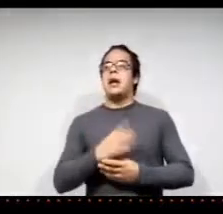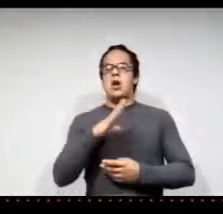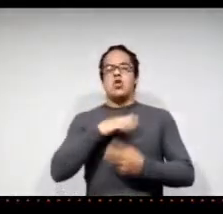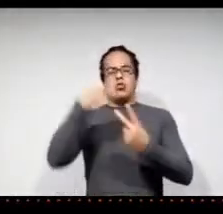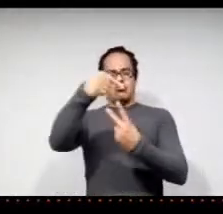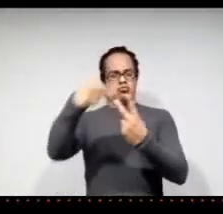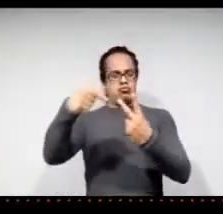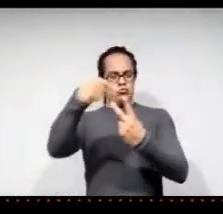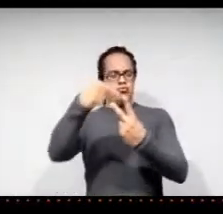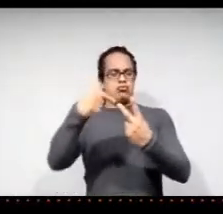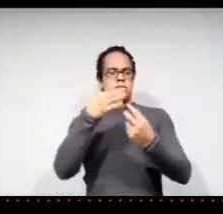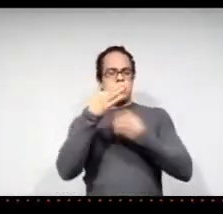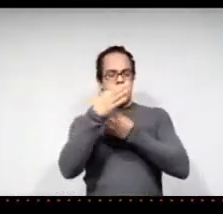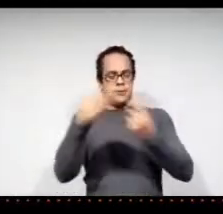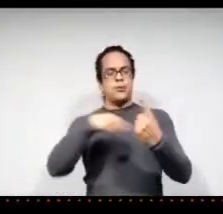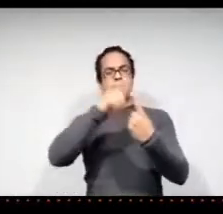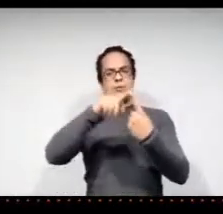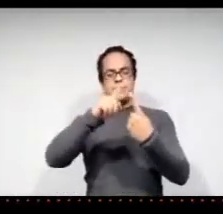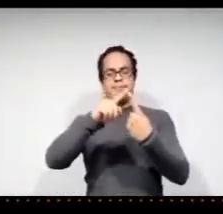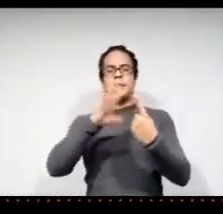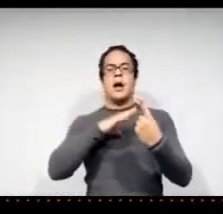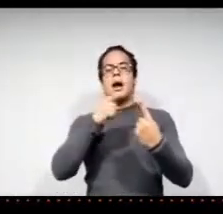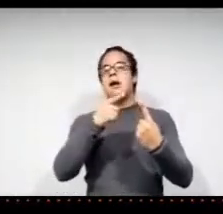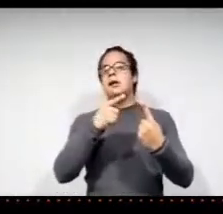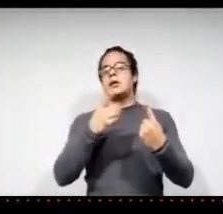que estamos haciendo. Por un lado, hemos visto que ha sido